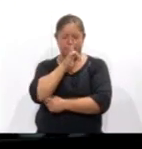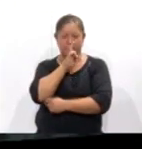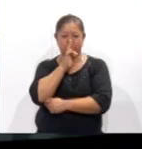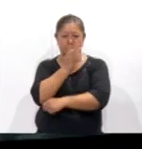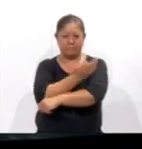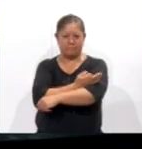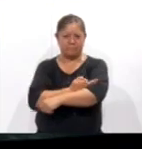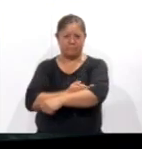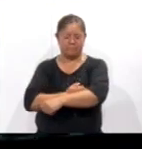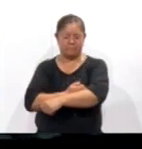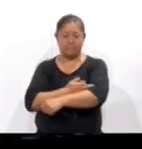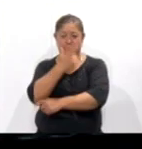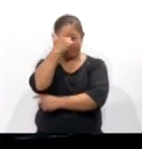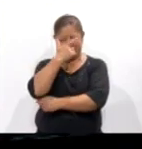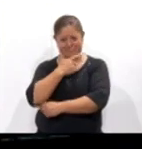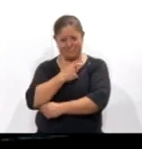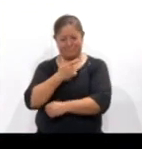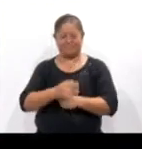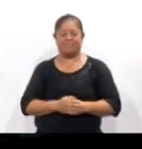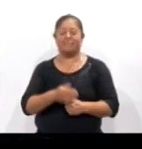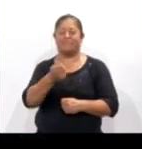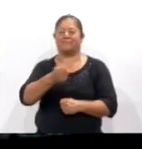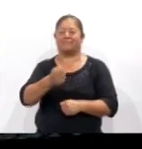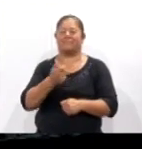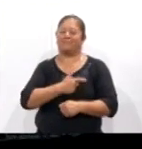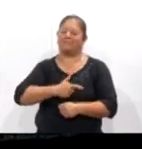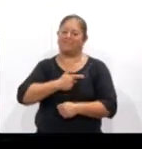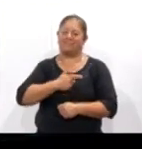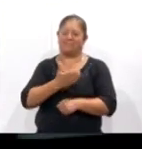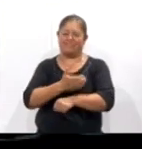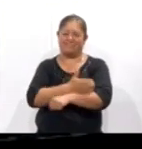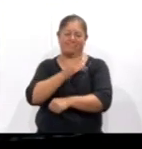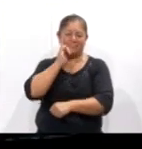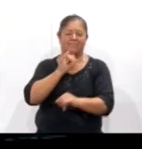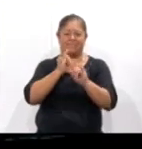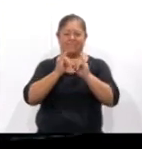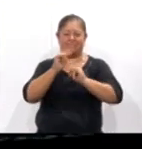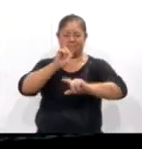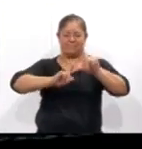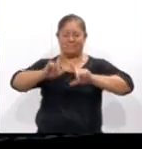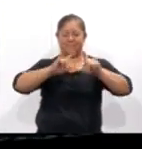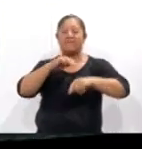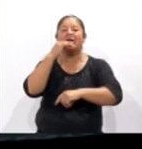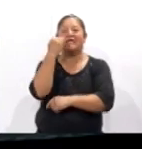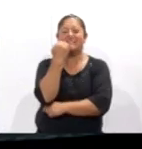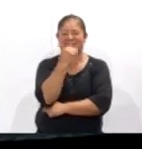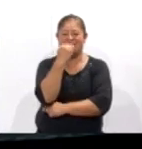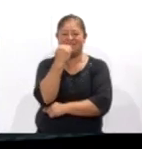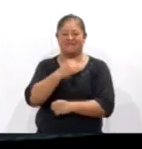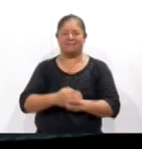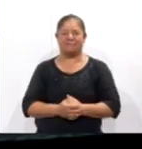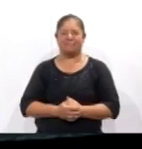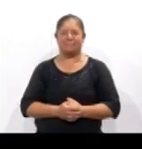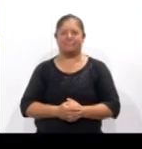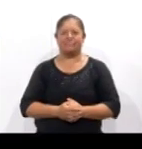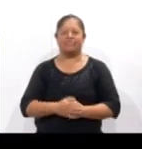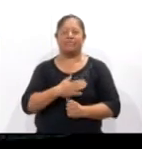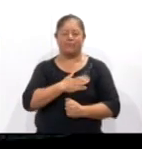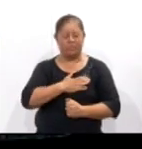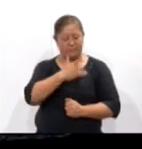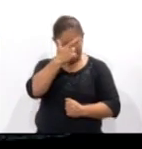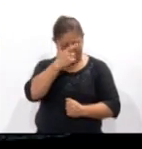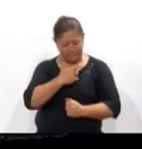También saludo con gusto a mi compañera e intérprete de lengua de señas mexicana Miroslava Amador. Buenas